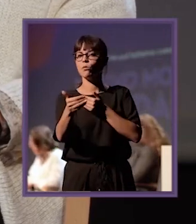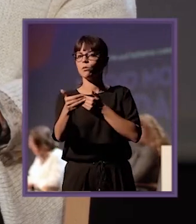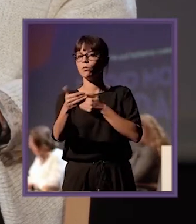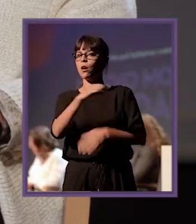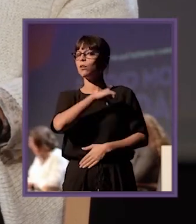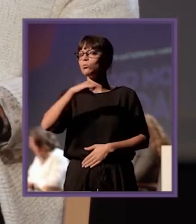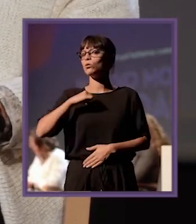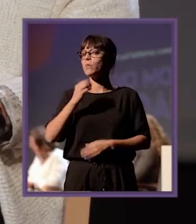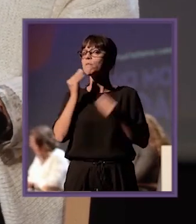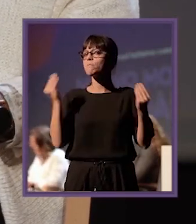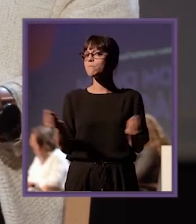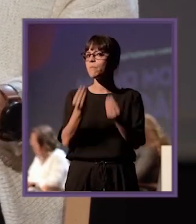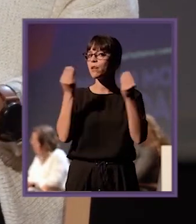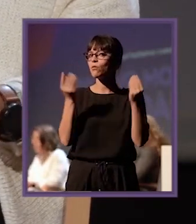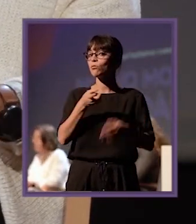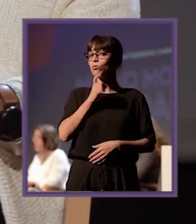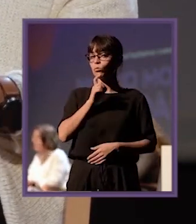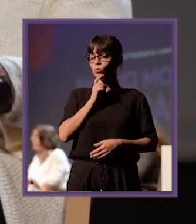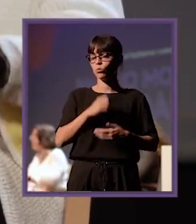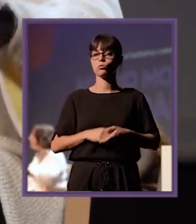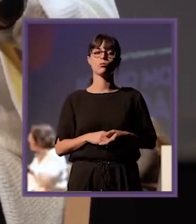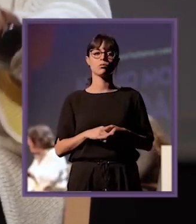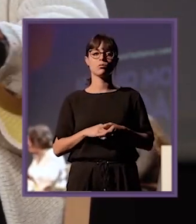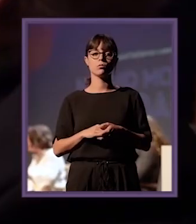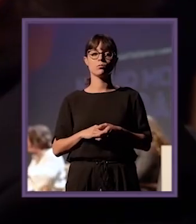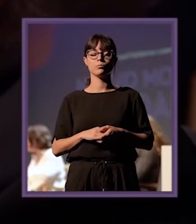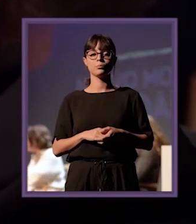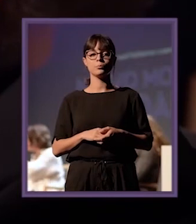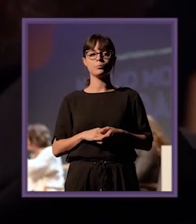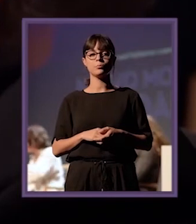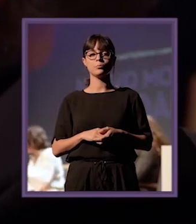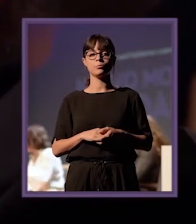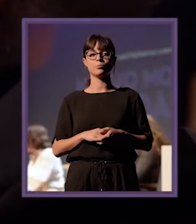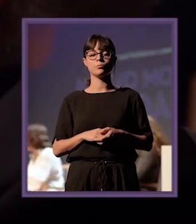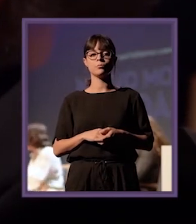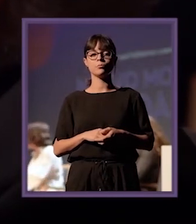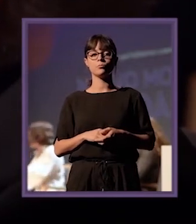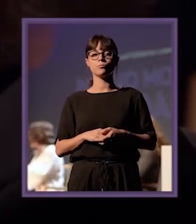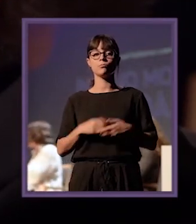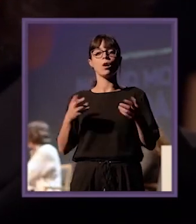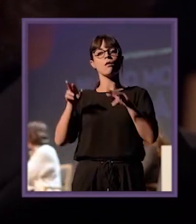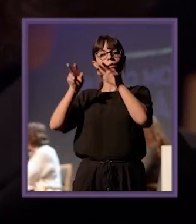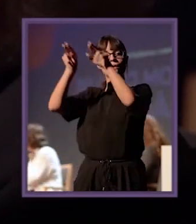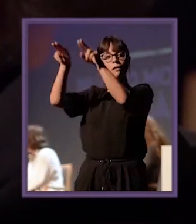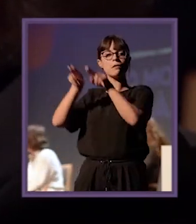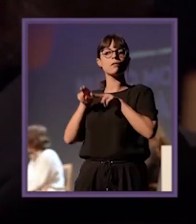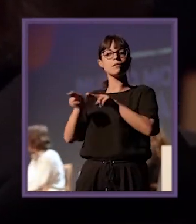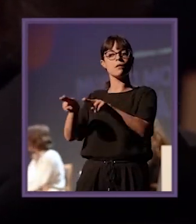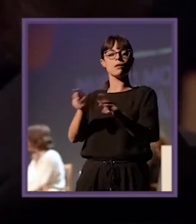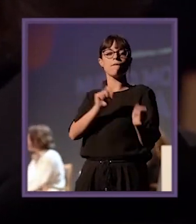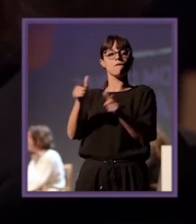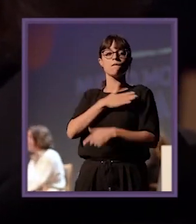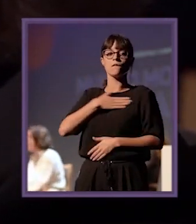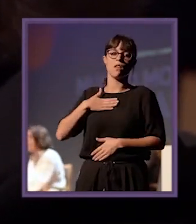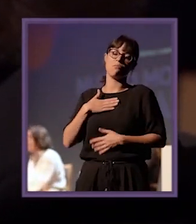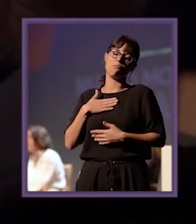autonomía individual gracias a la misma. Tendremos la posibilidad de decidir si queremos estas soluciones residenciales, que hasta ahora ha sido